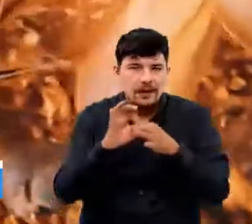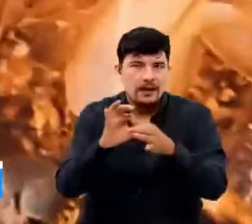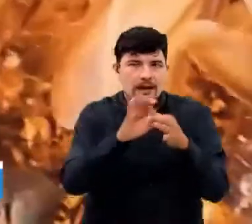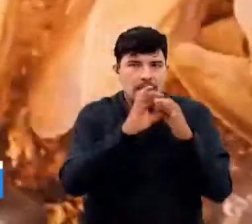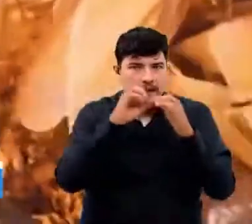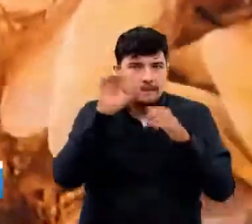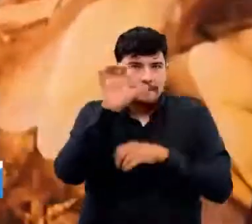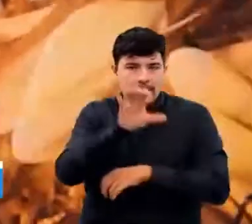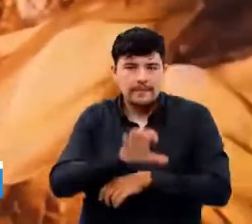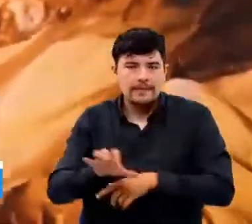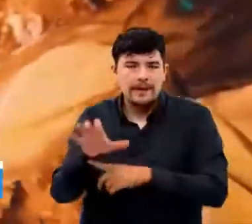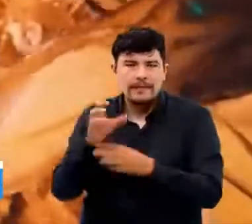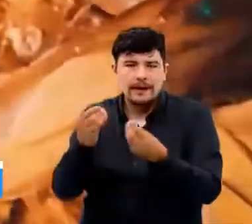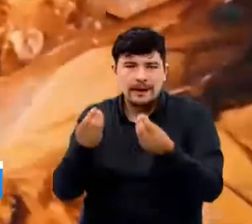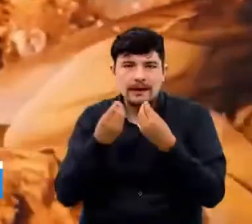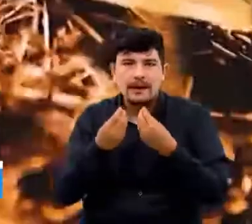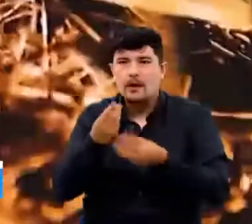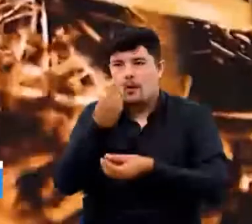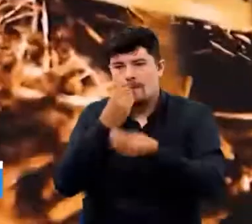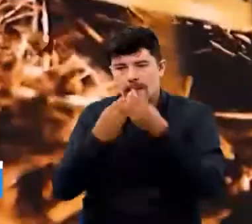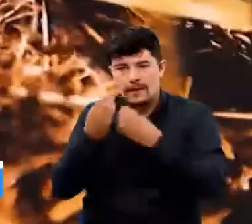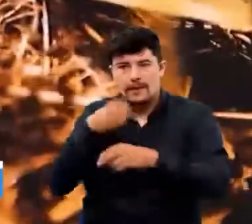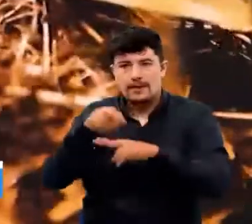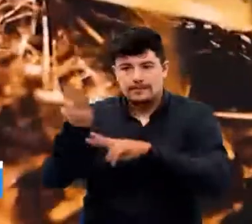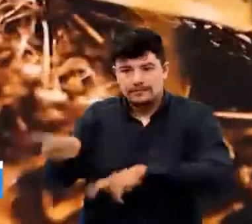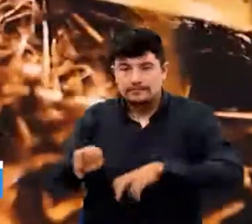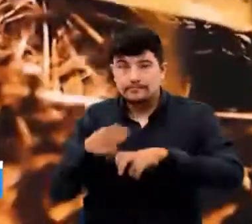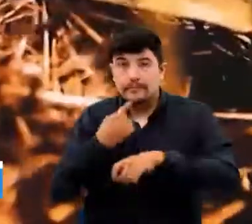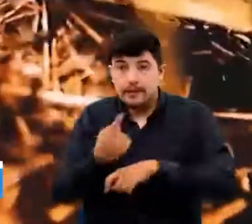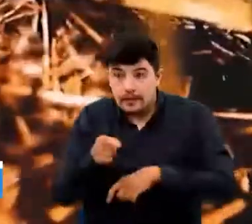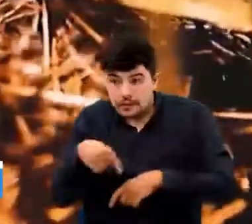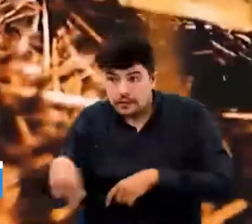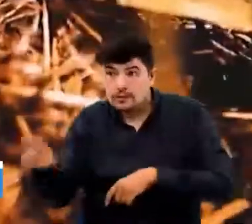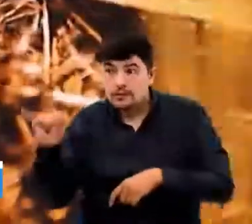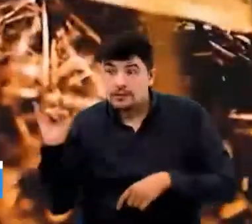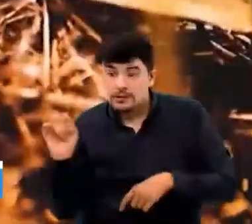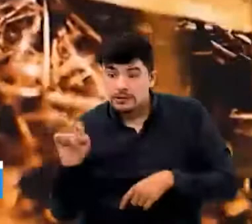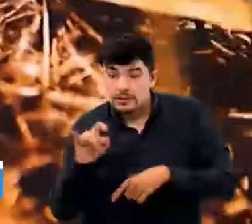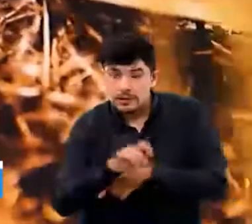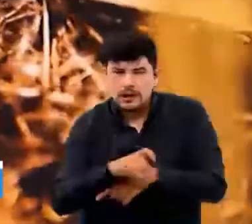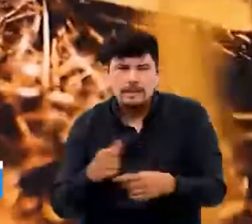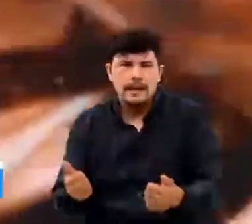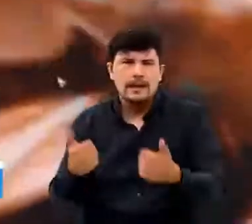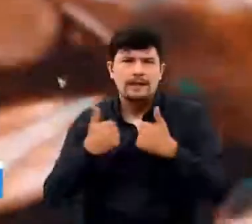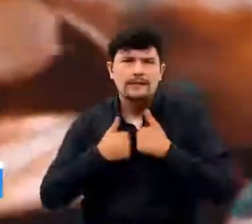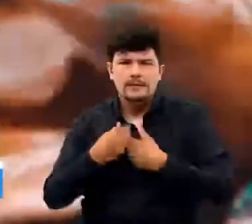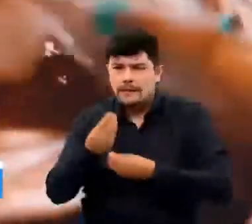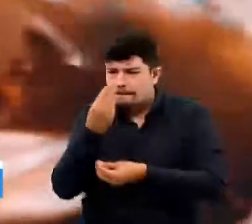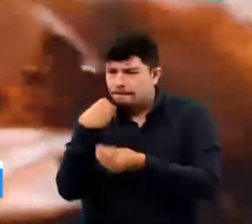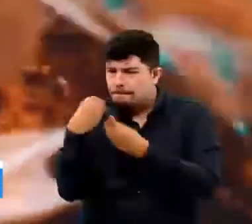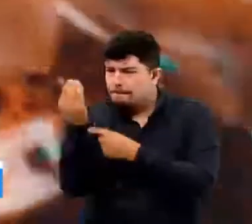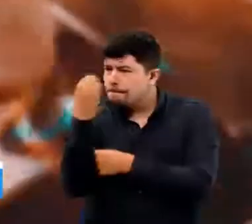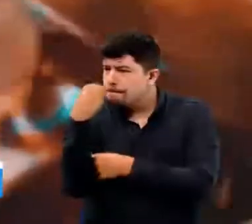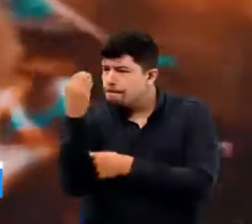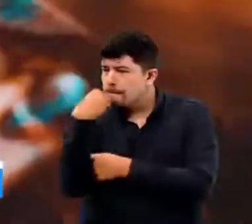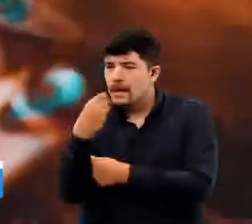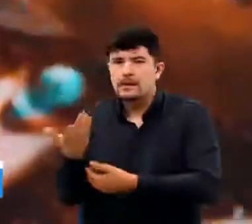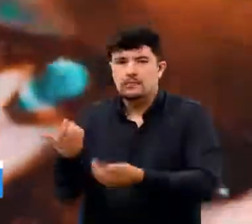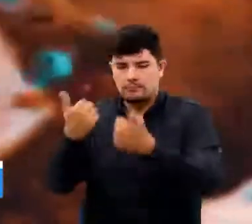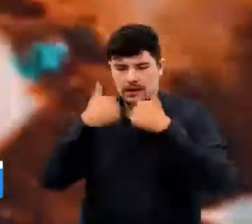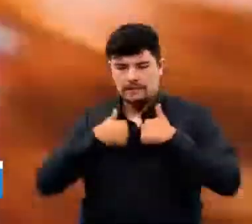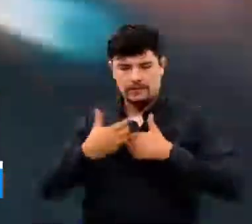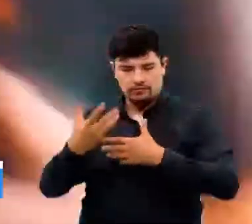la Alimentación y la Agricultura, que dice que los insectos aportan un gran valor nutricional y conservan el medio